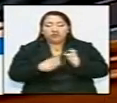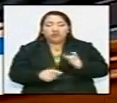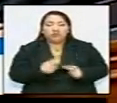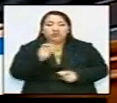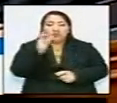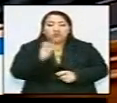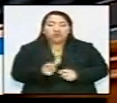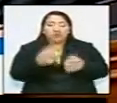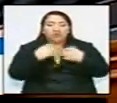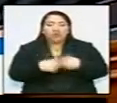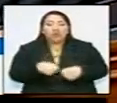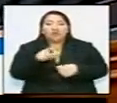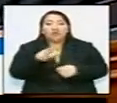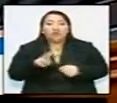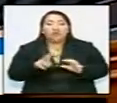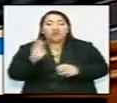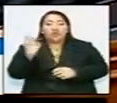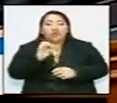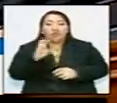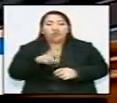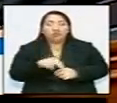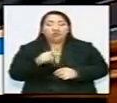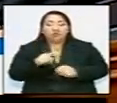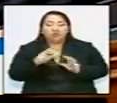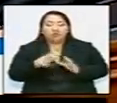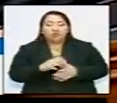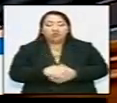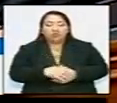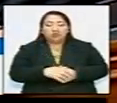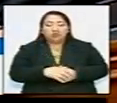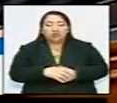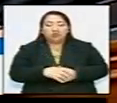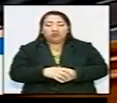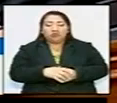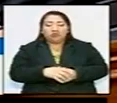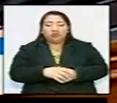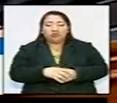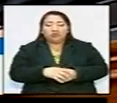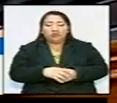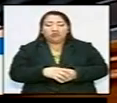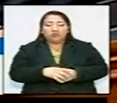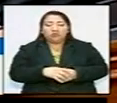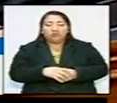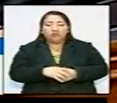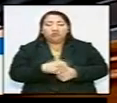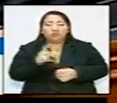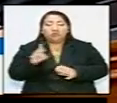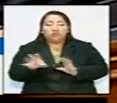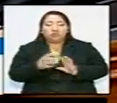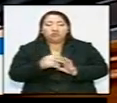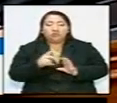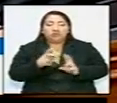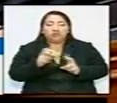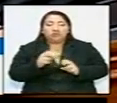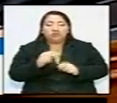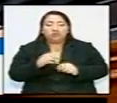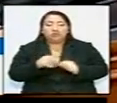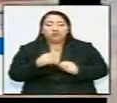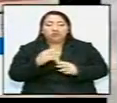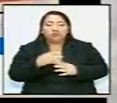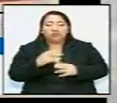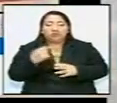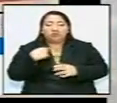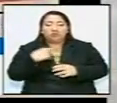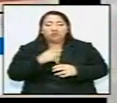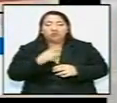abogada el 24 de enero del 2018, donde adjunta una foto del cargo de la denuncia